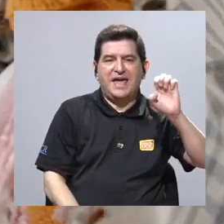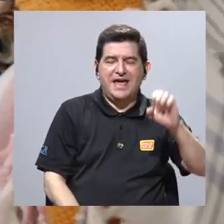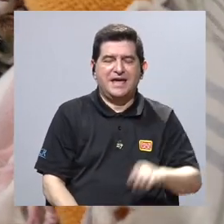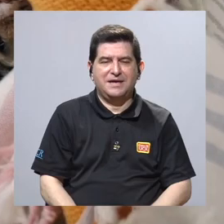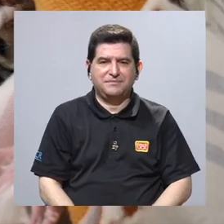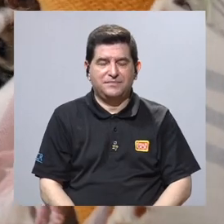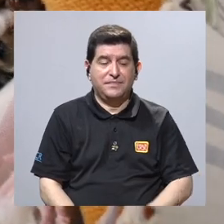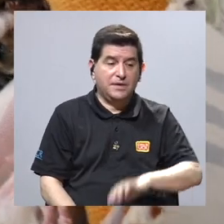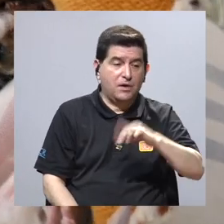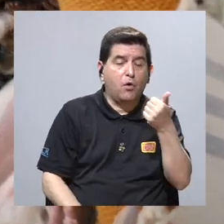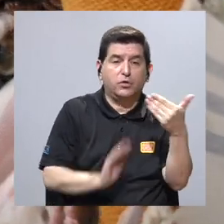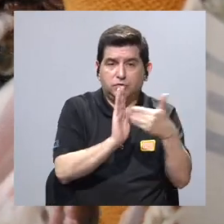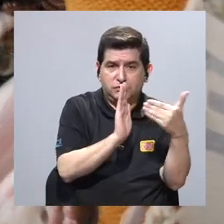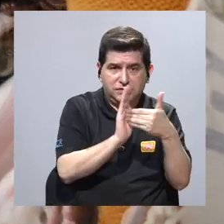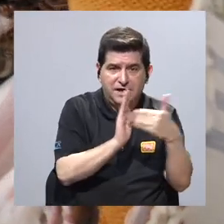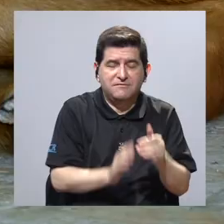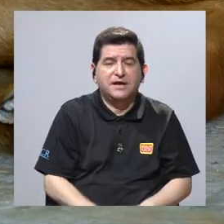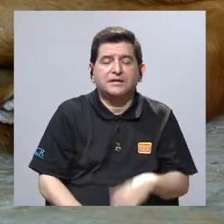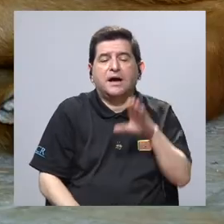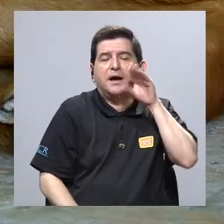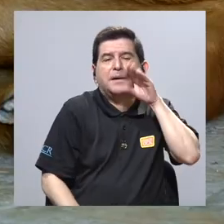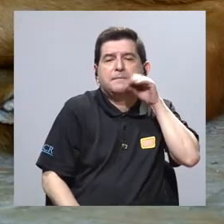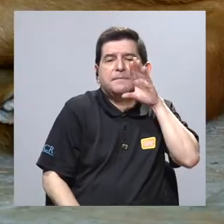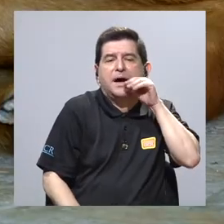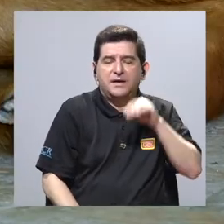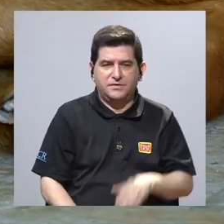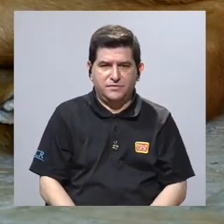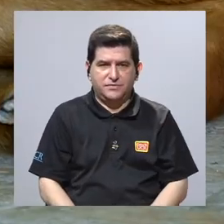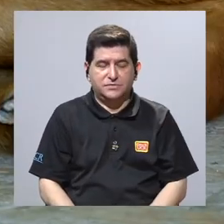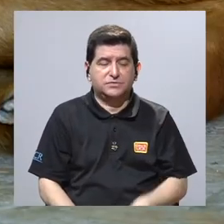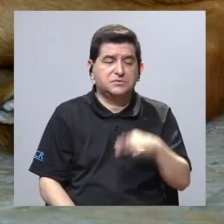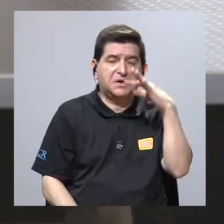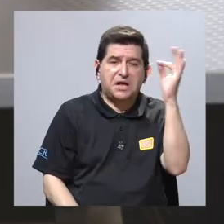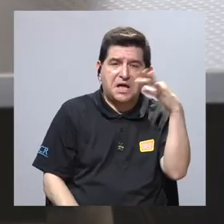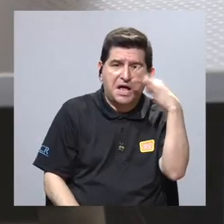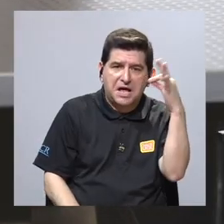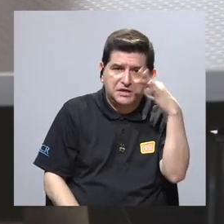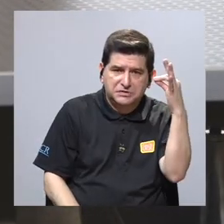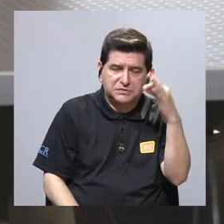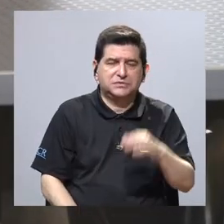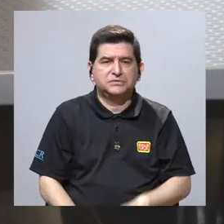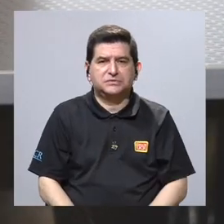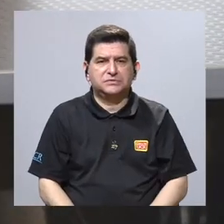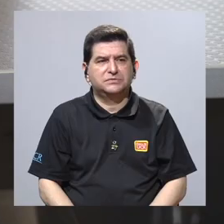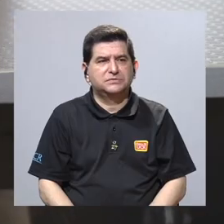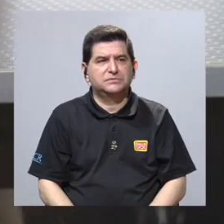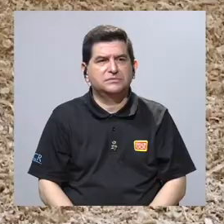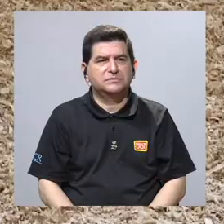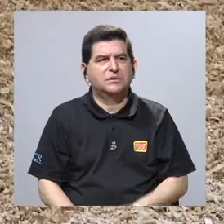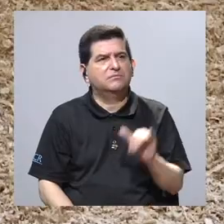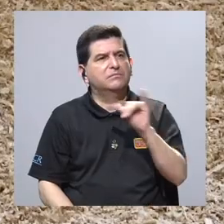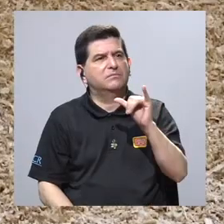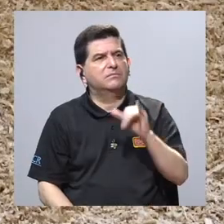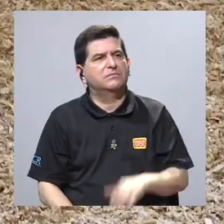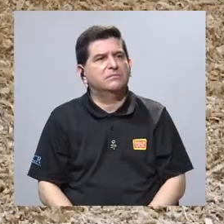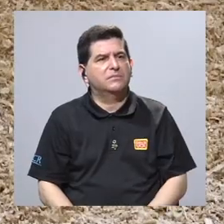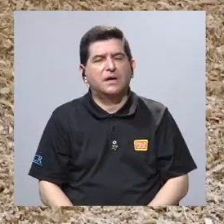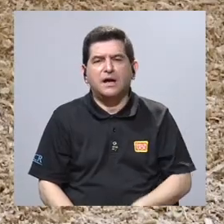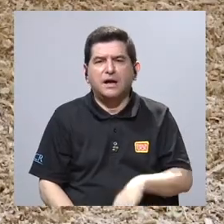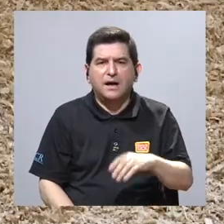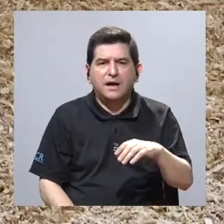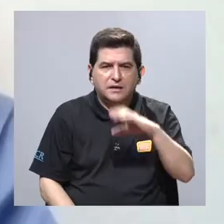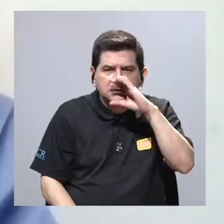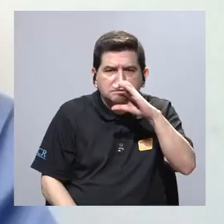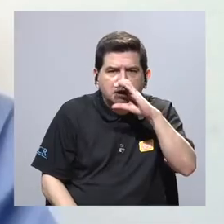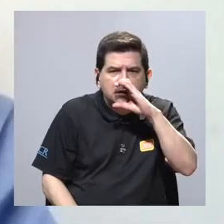229E, coronavirus que afectan a los perros, que afectan a los gatos, que afectan a